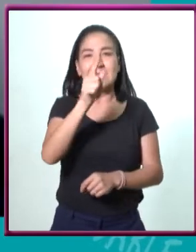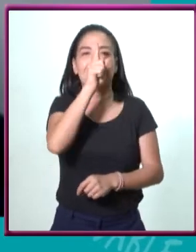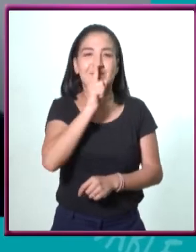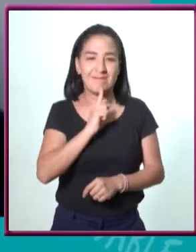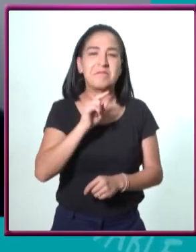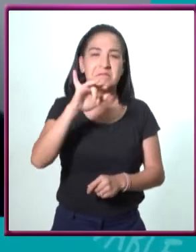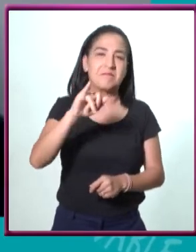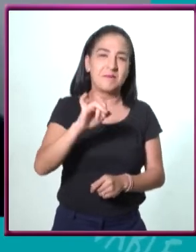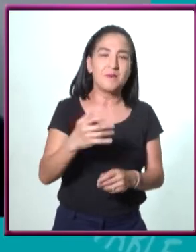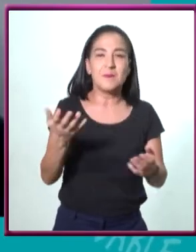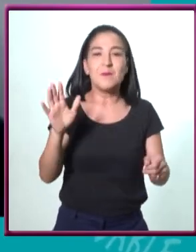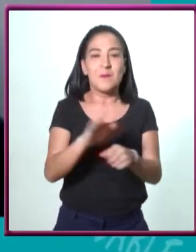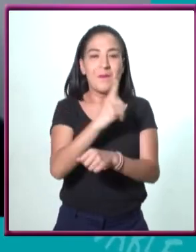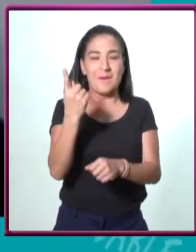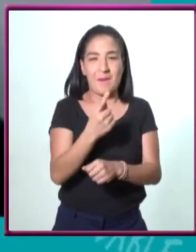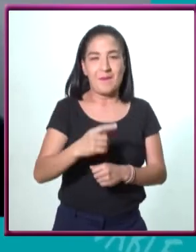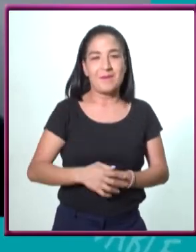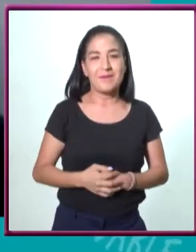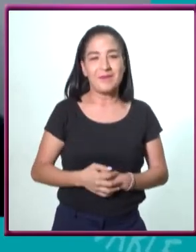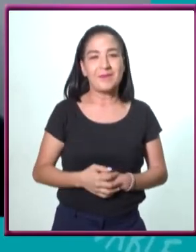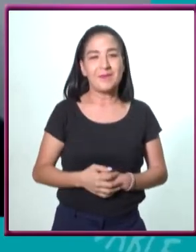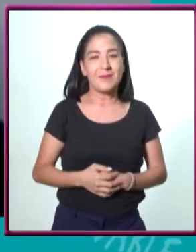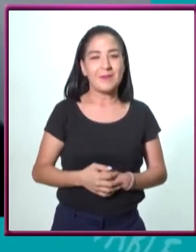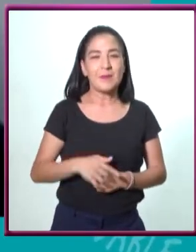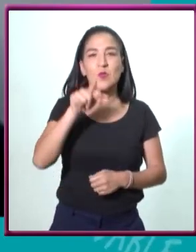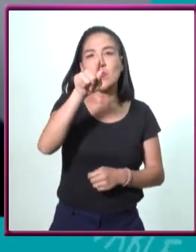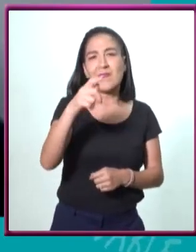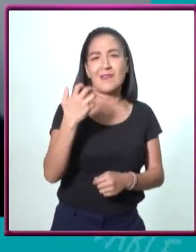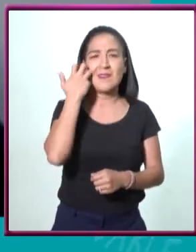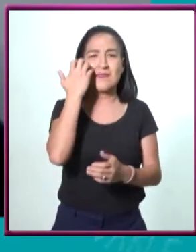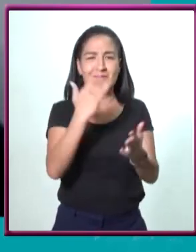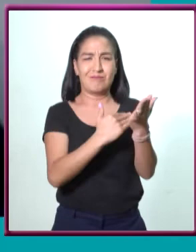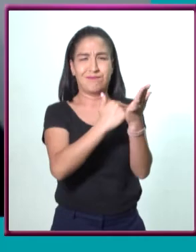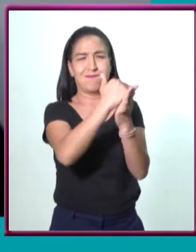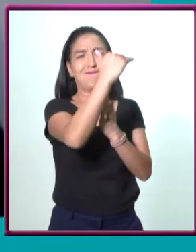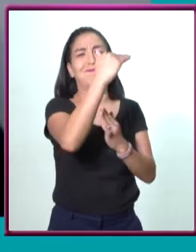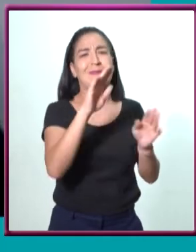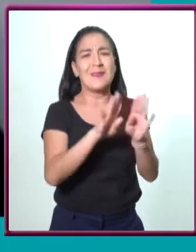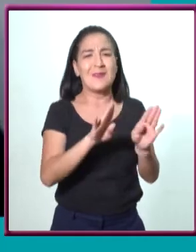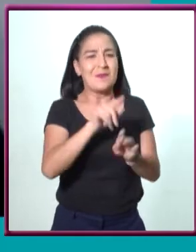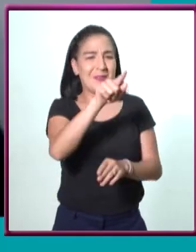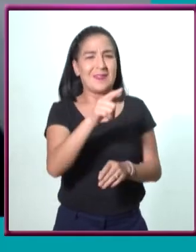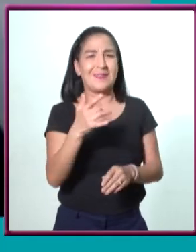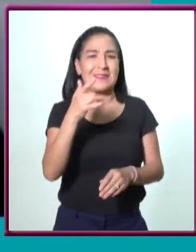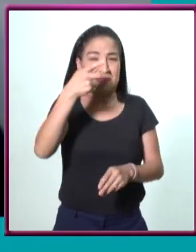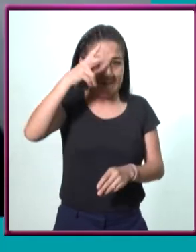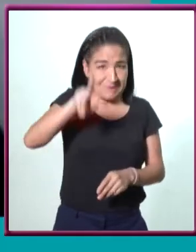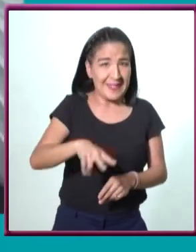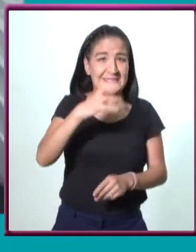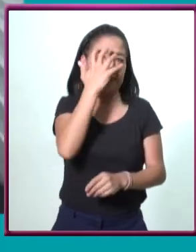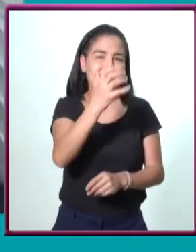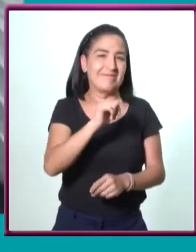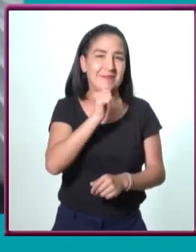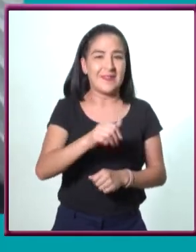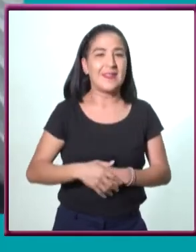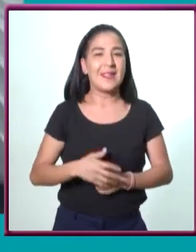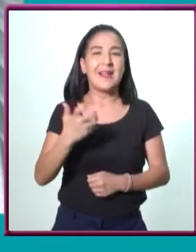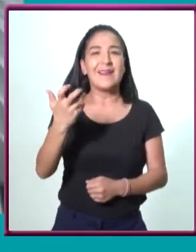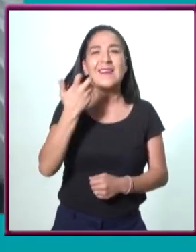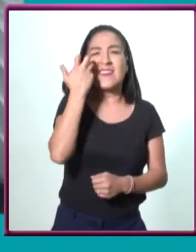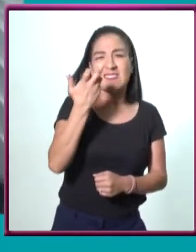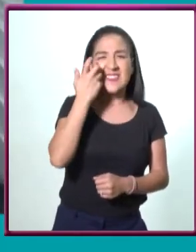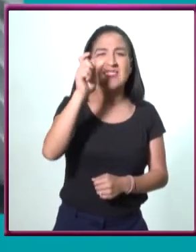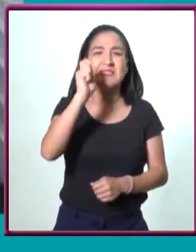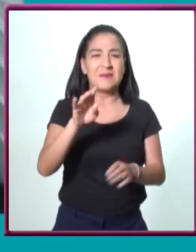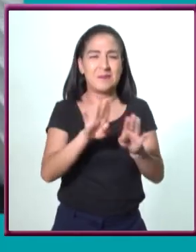mentir, sí, porque estás exagerando y no estás siendo sincero completamente. Exagerar es